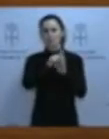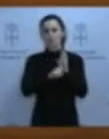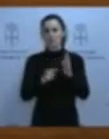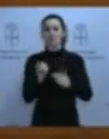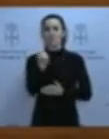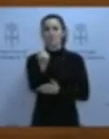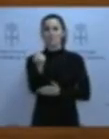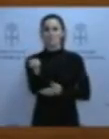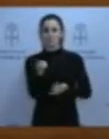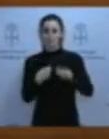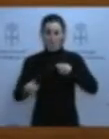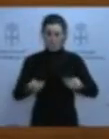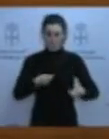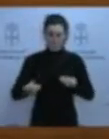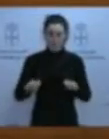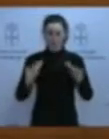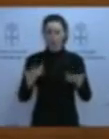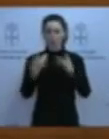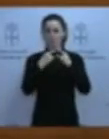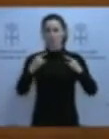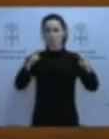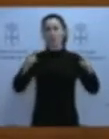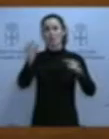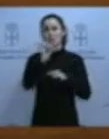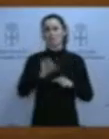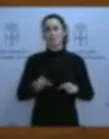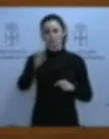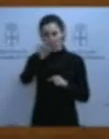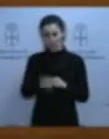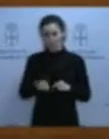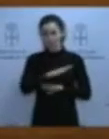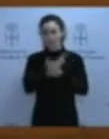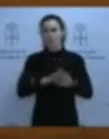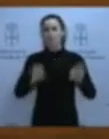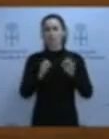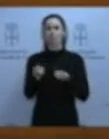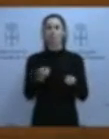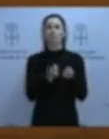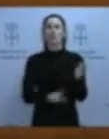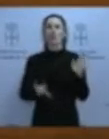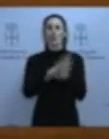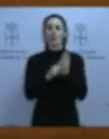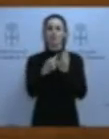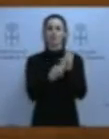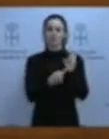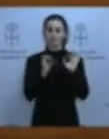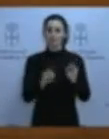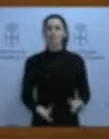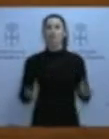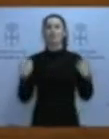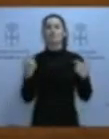comercio. Los mercados y mercadillos semanales están, por tanto, regulados por esta ley y es responsabilidad del